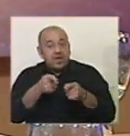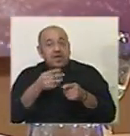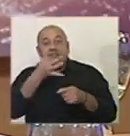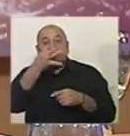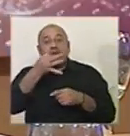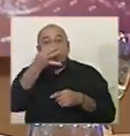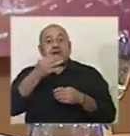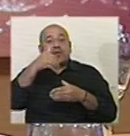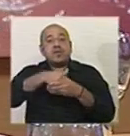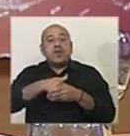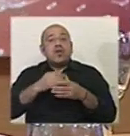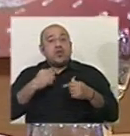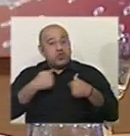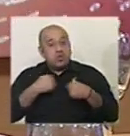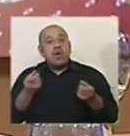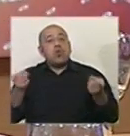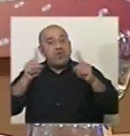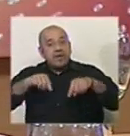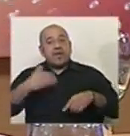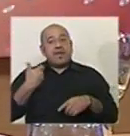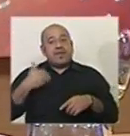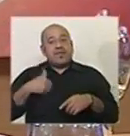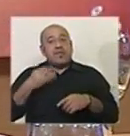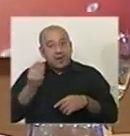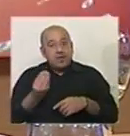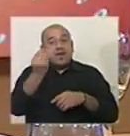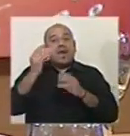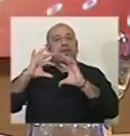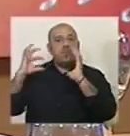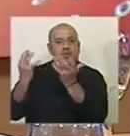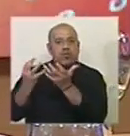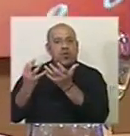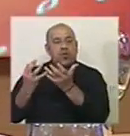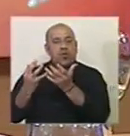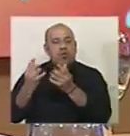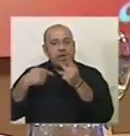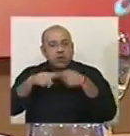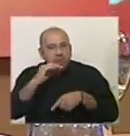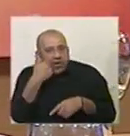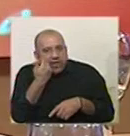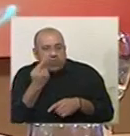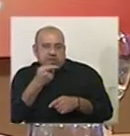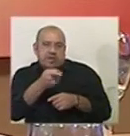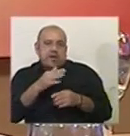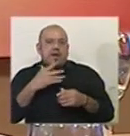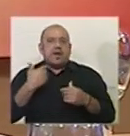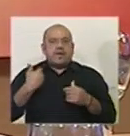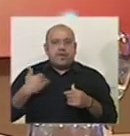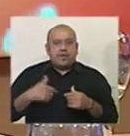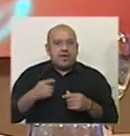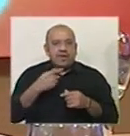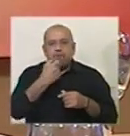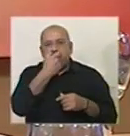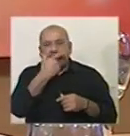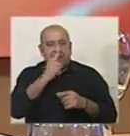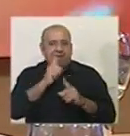las elecciones: voy a volver a poner a Argentina en el mundo. Y cuando eso lo consigue, es el peor momento de popularidad interno, y bueno,